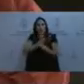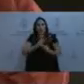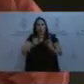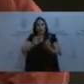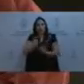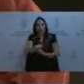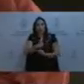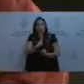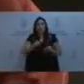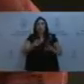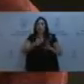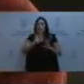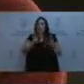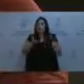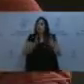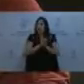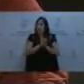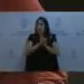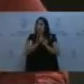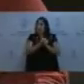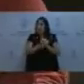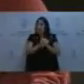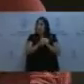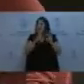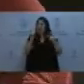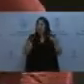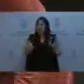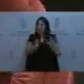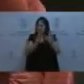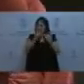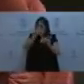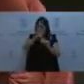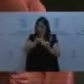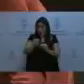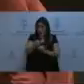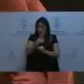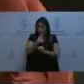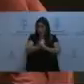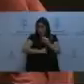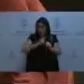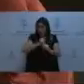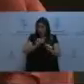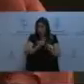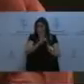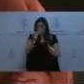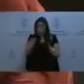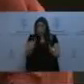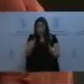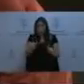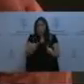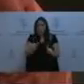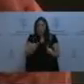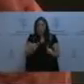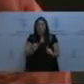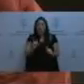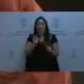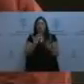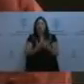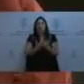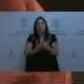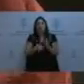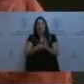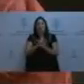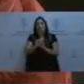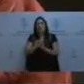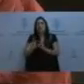total son 7 mociones las que se han aprobado en esta Cámara, en esta legislatura, y 14 proposiciones no de ley.